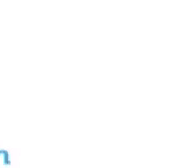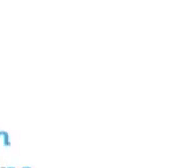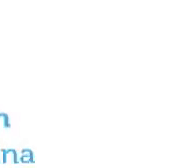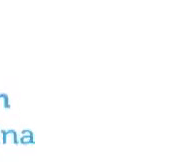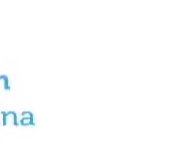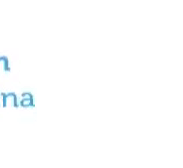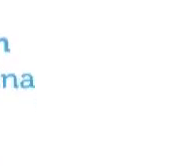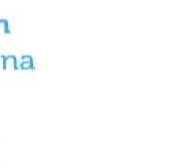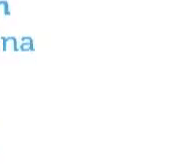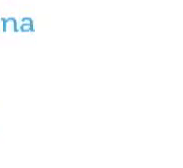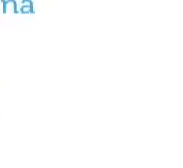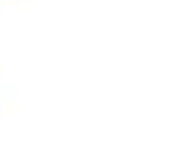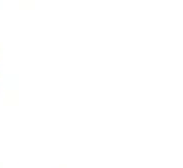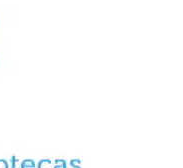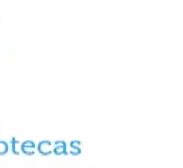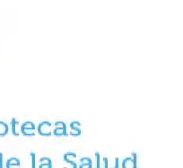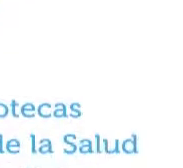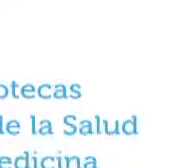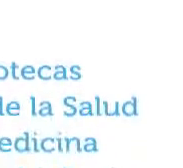¡Gracias!